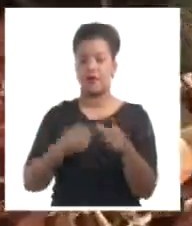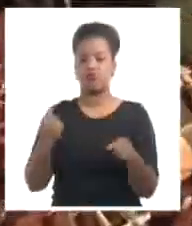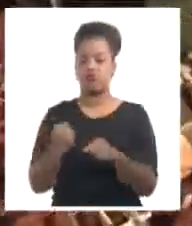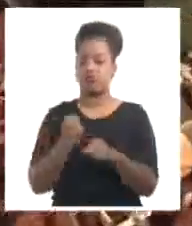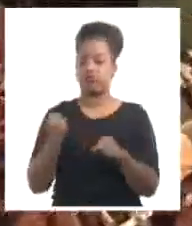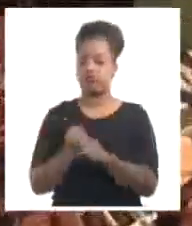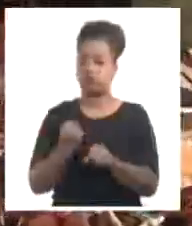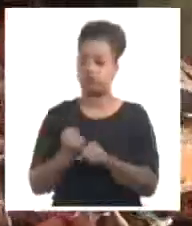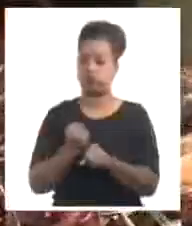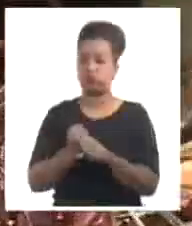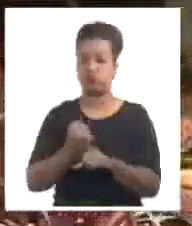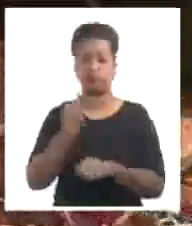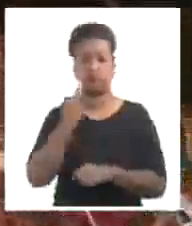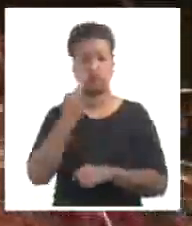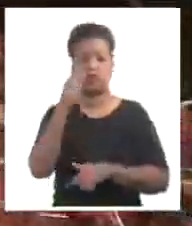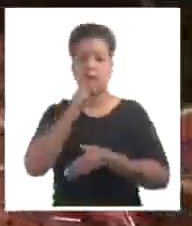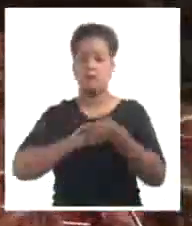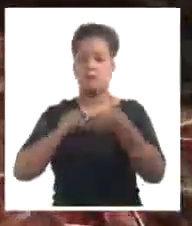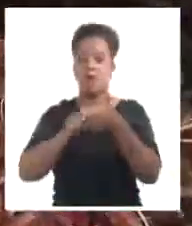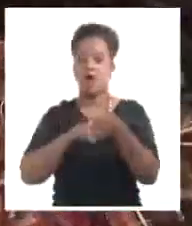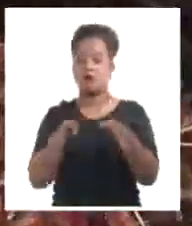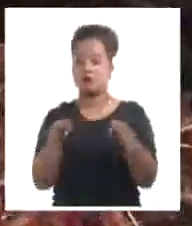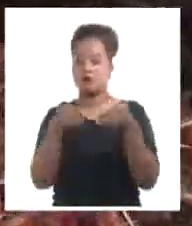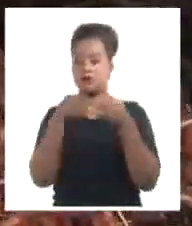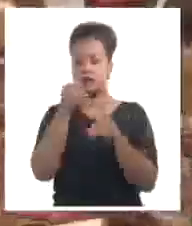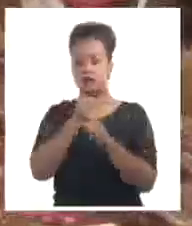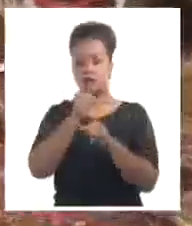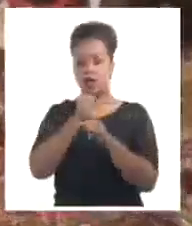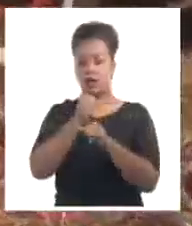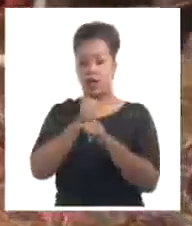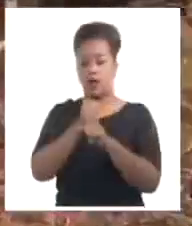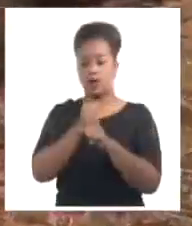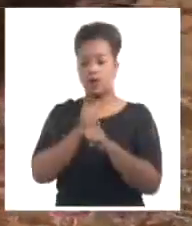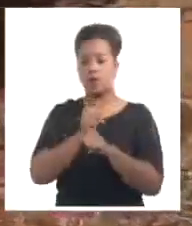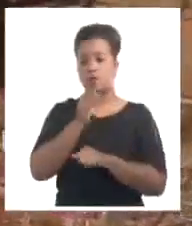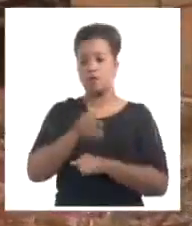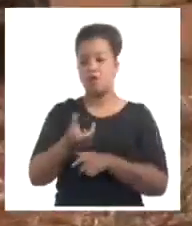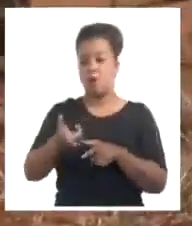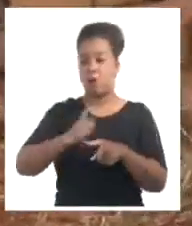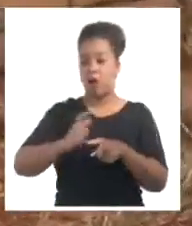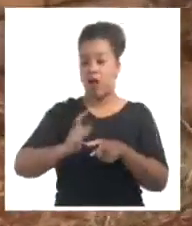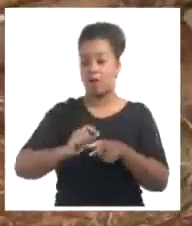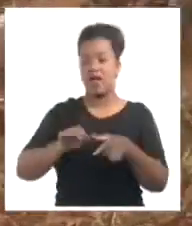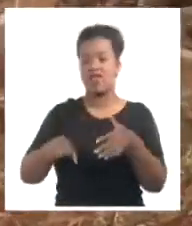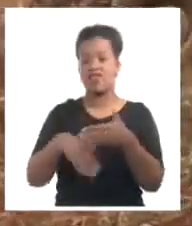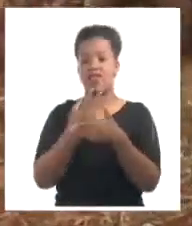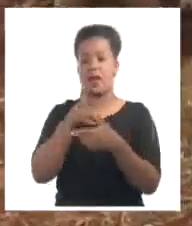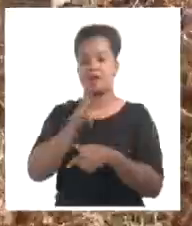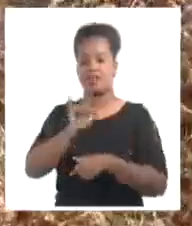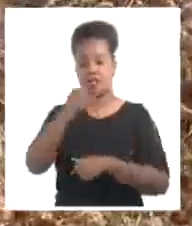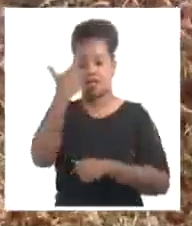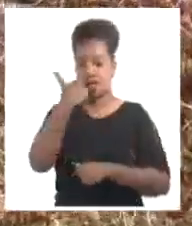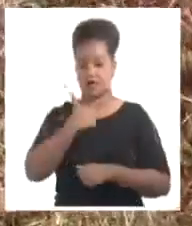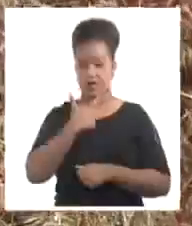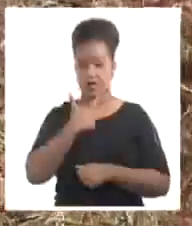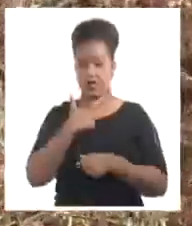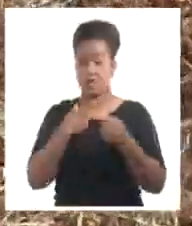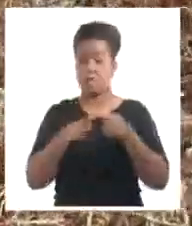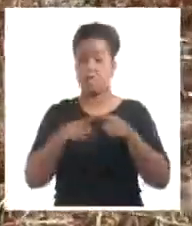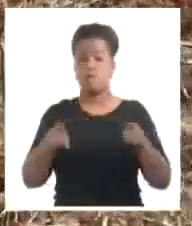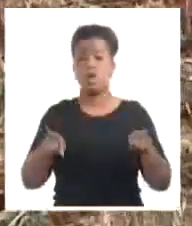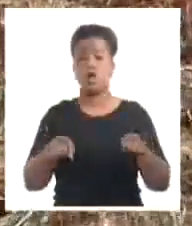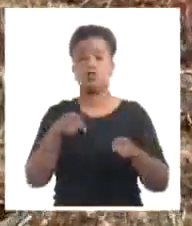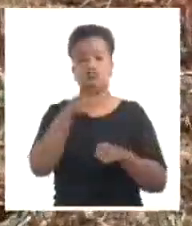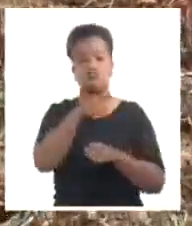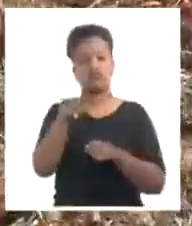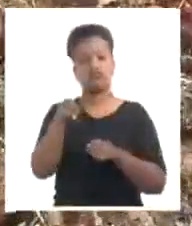Revolucionarias, tienen previsto culminar sus labores en la cosecha de papas el 26 de abril. Pero el compromiso de